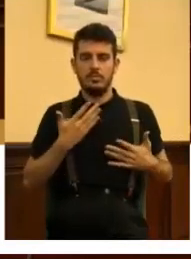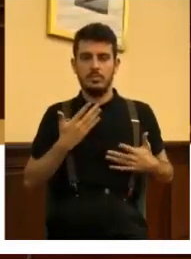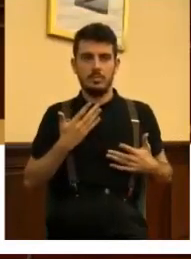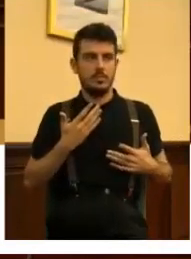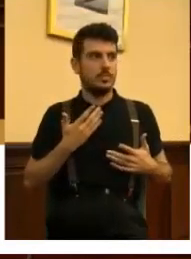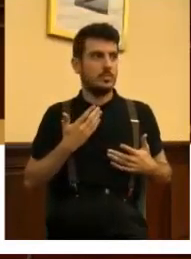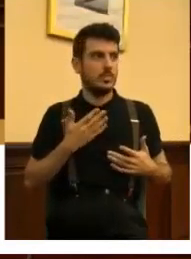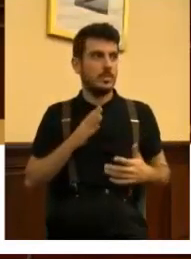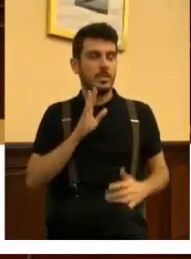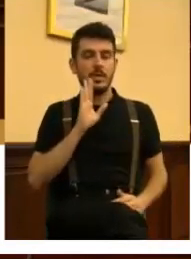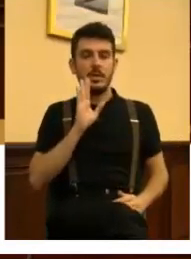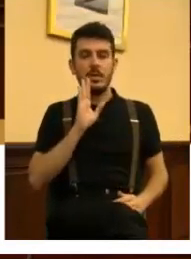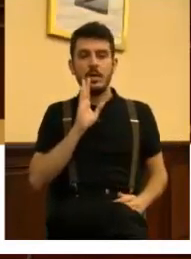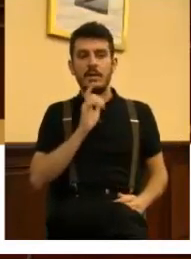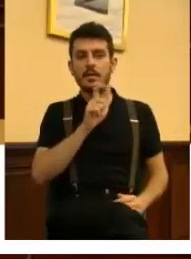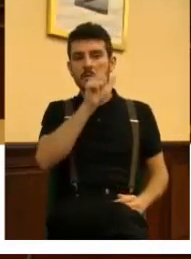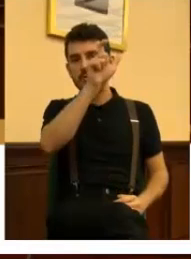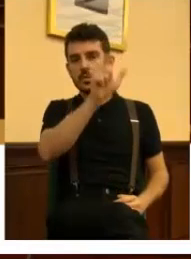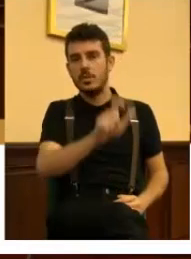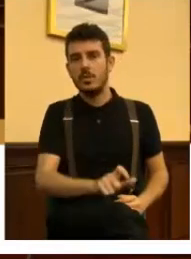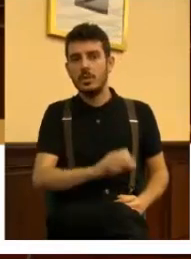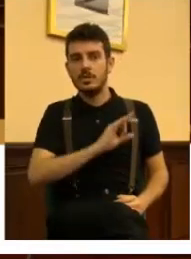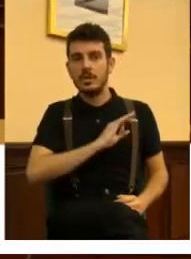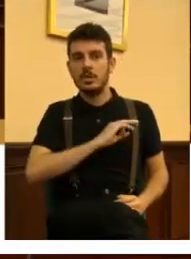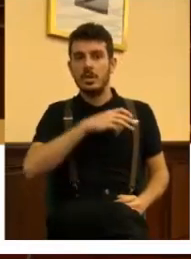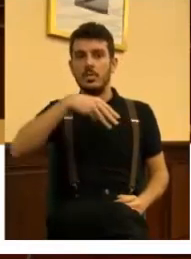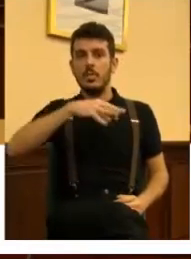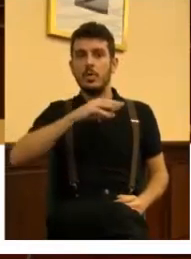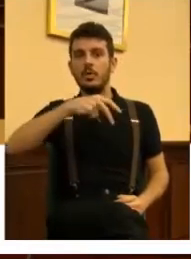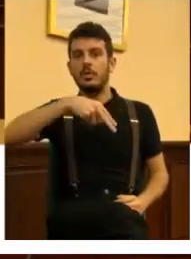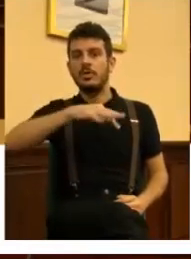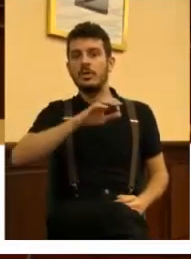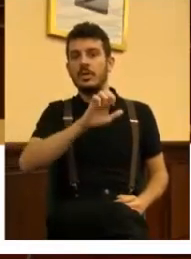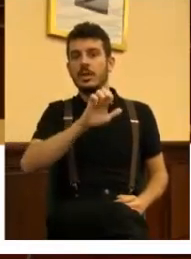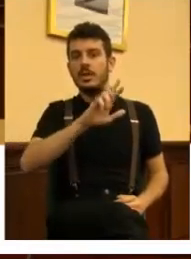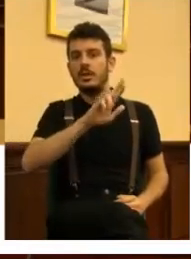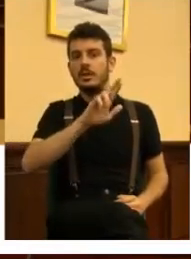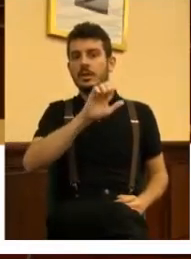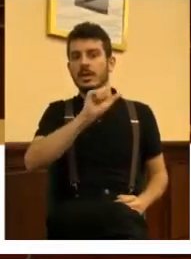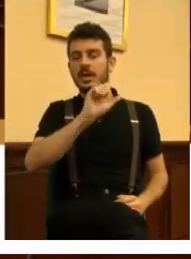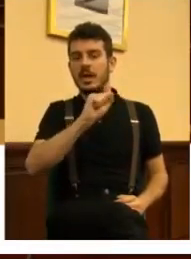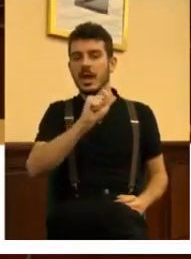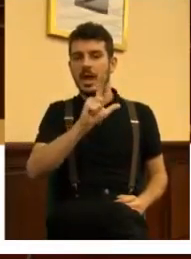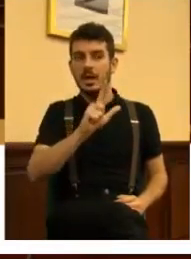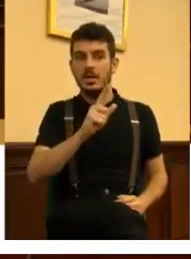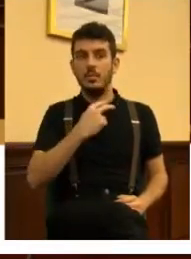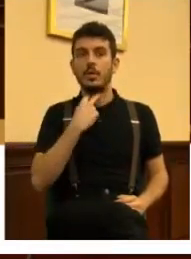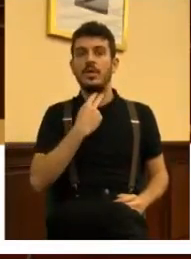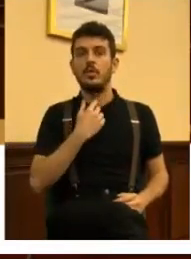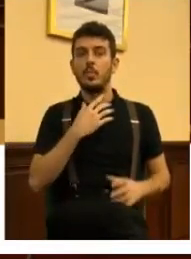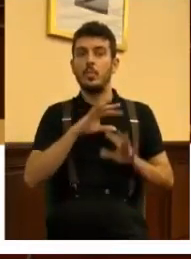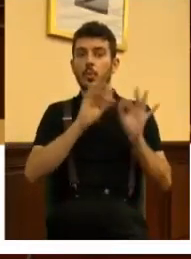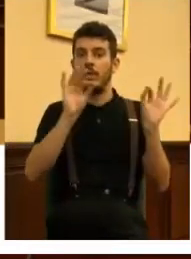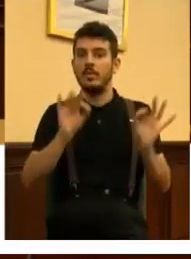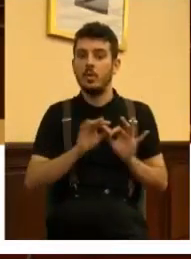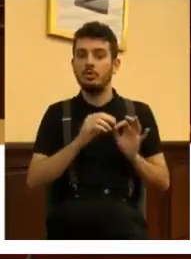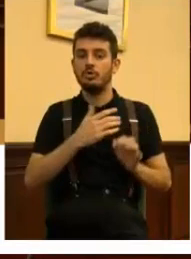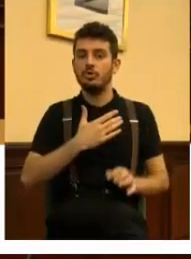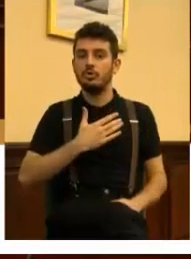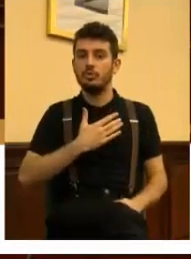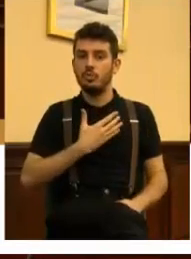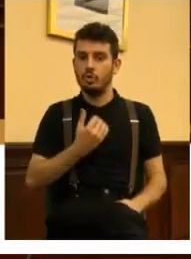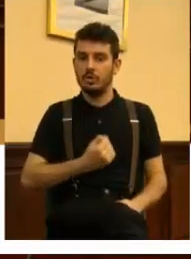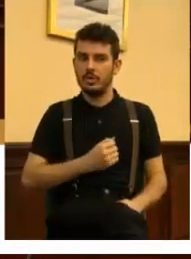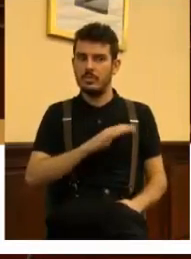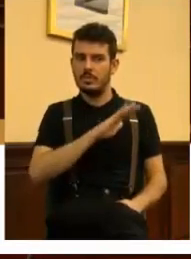con lo que ha dicho la señora Monterreal, la portavoz de Podemos Móstoles, que bueno, pues